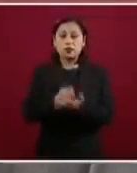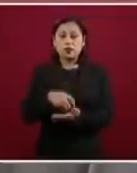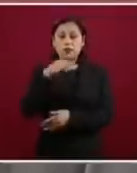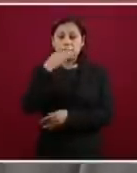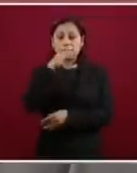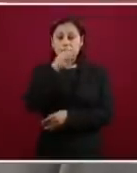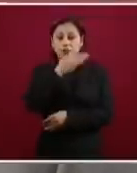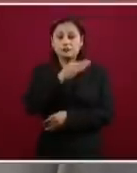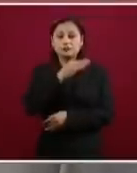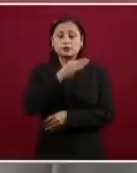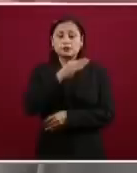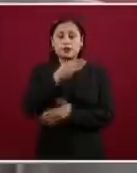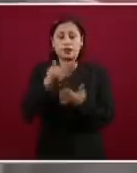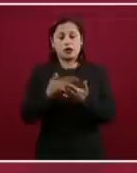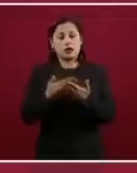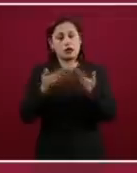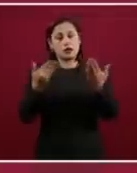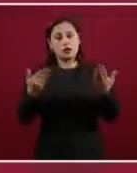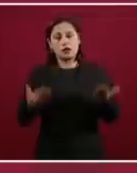Y ahora